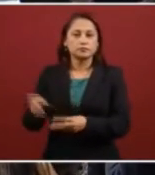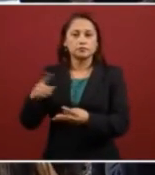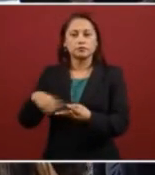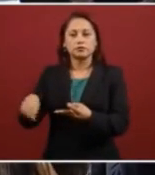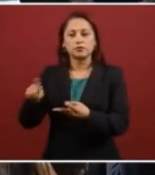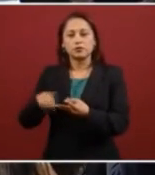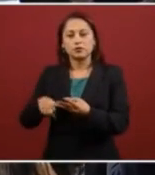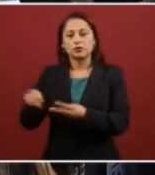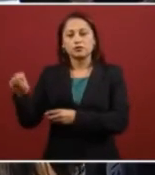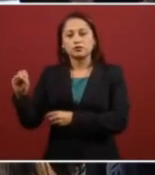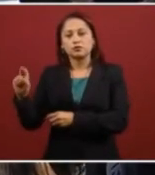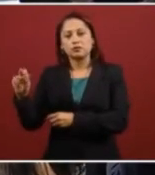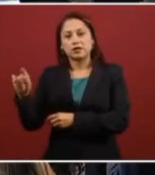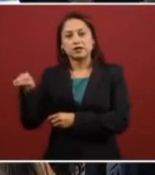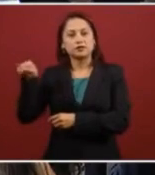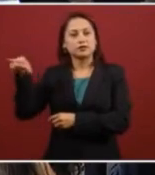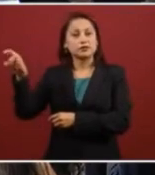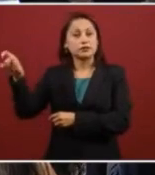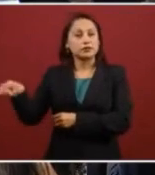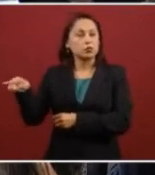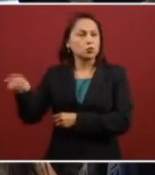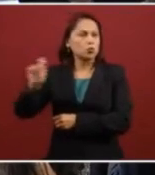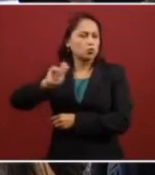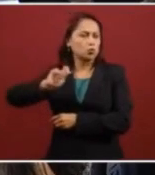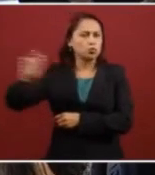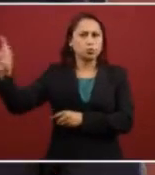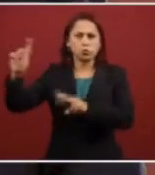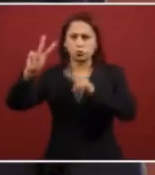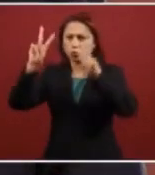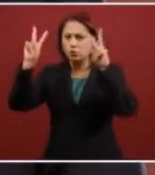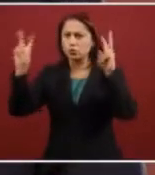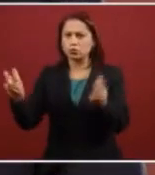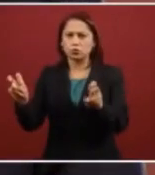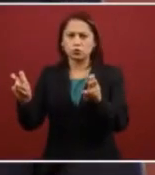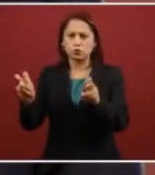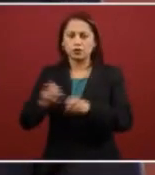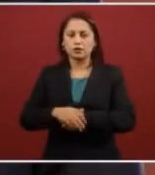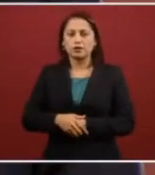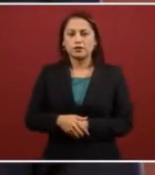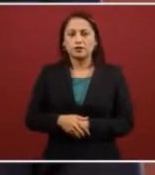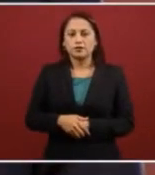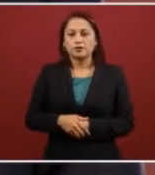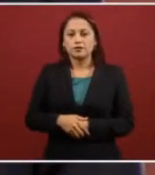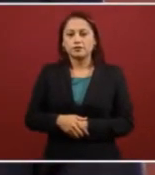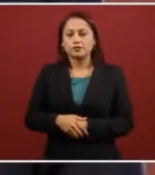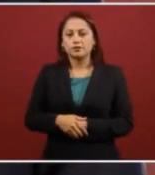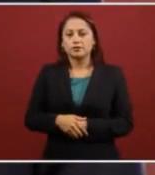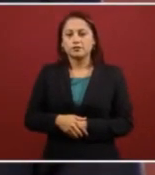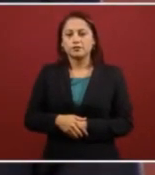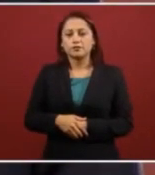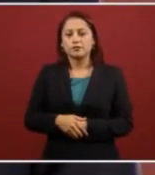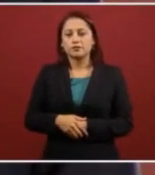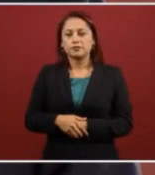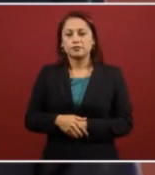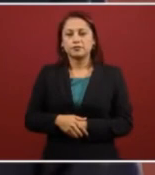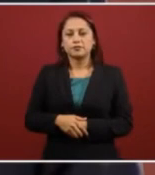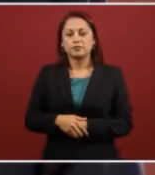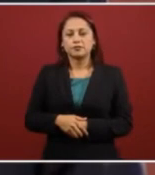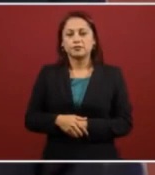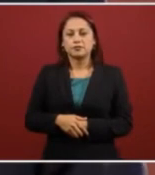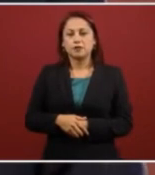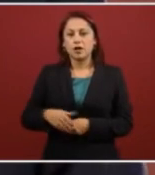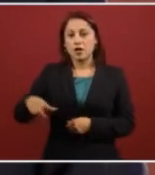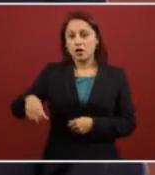Jesús Seade es un experto. Is an expert en esta materia. In no this hay matters. En otro